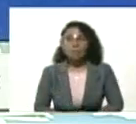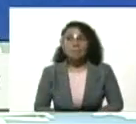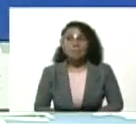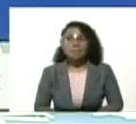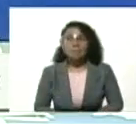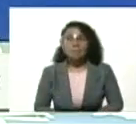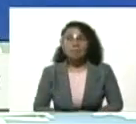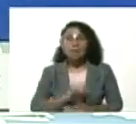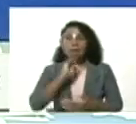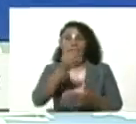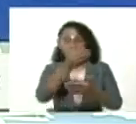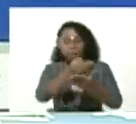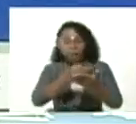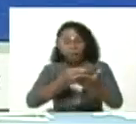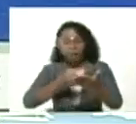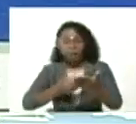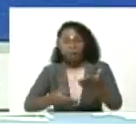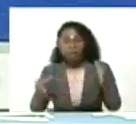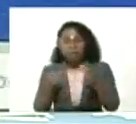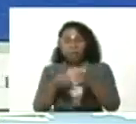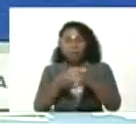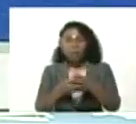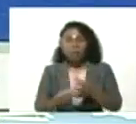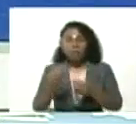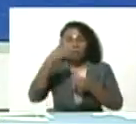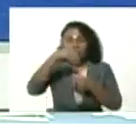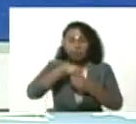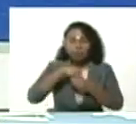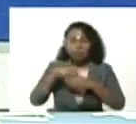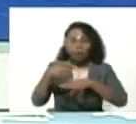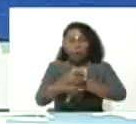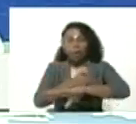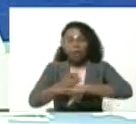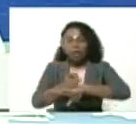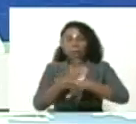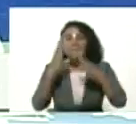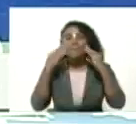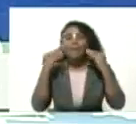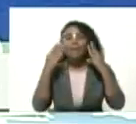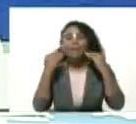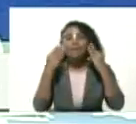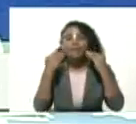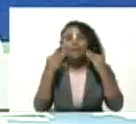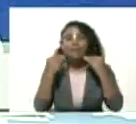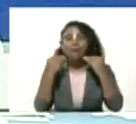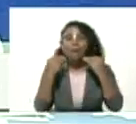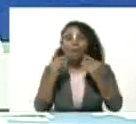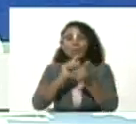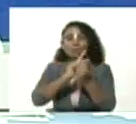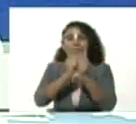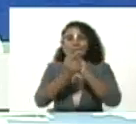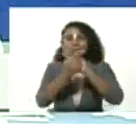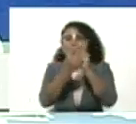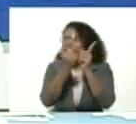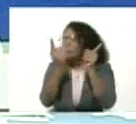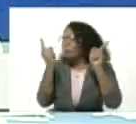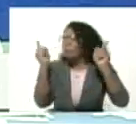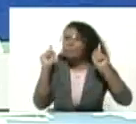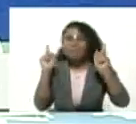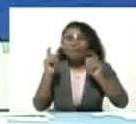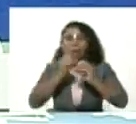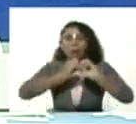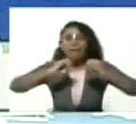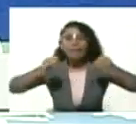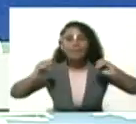El informe del Grupo Intergubernamental de Expertos sobre el Cambio Climático de la Organización de